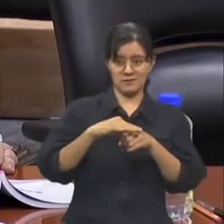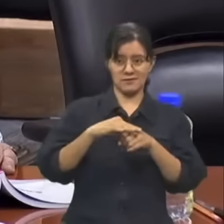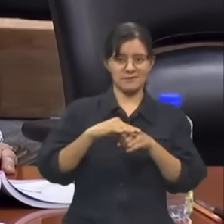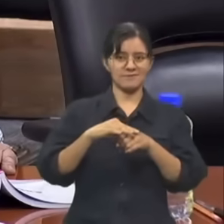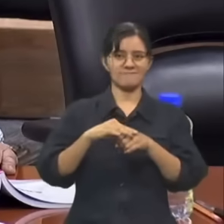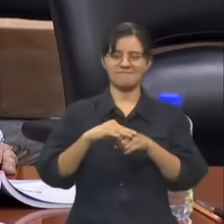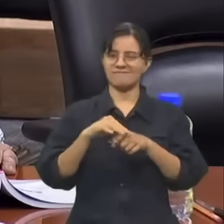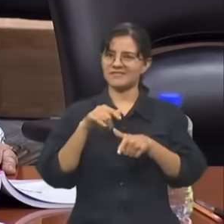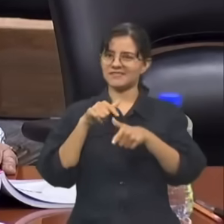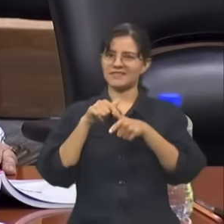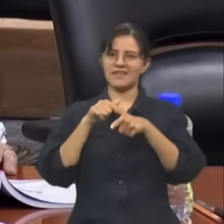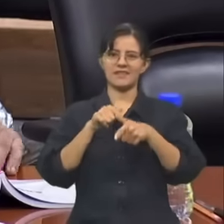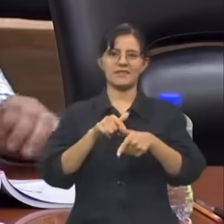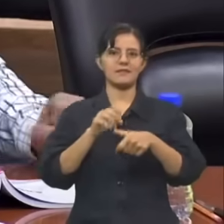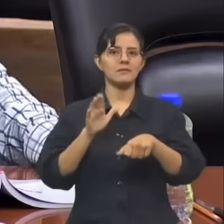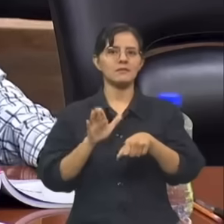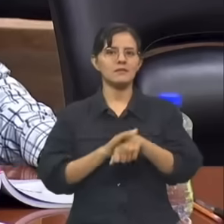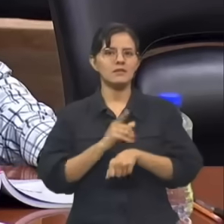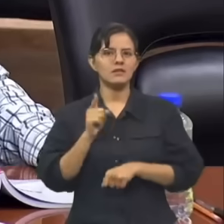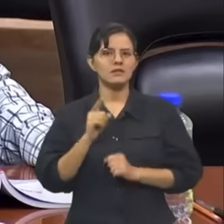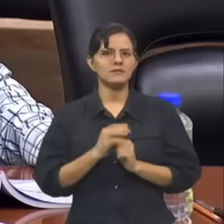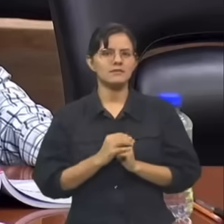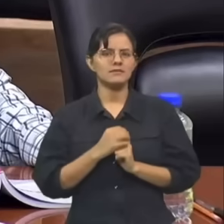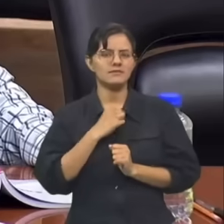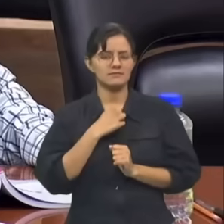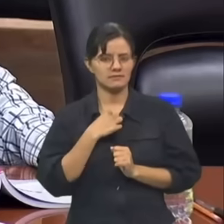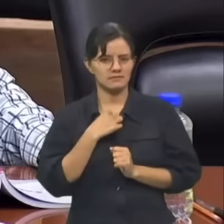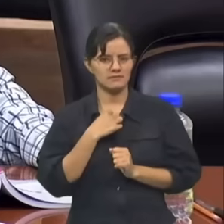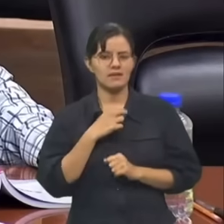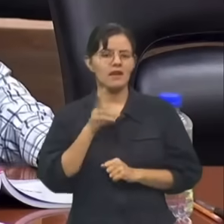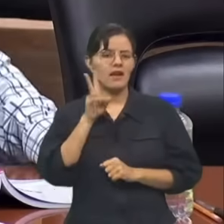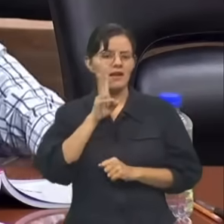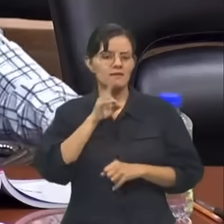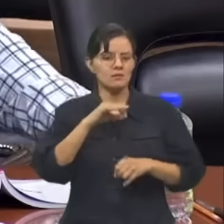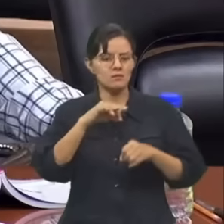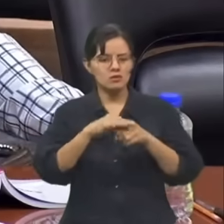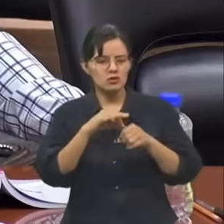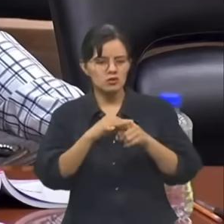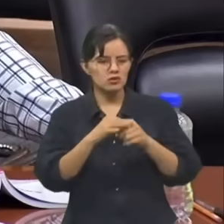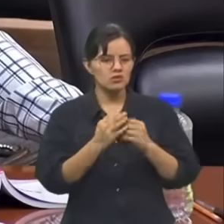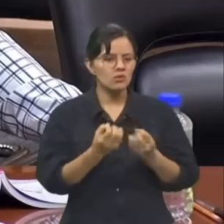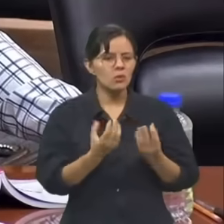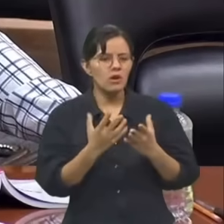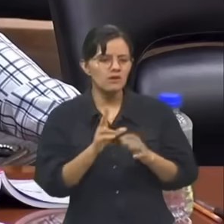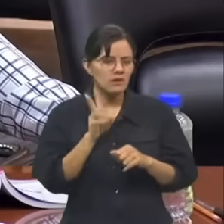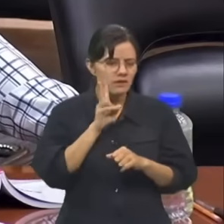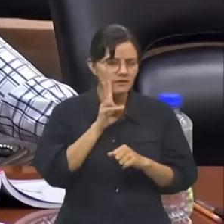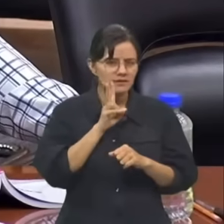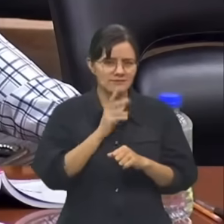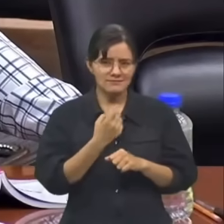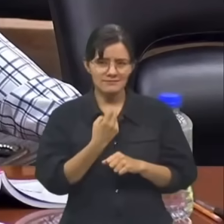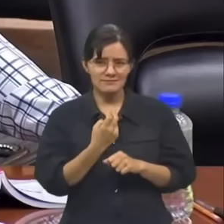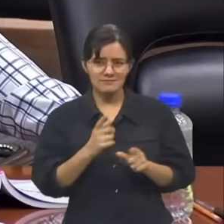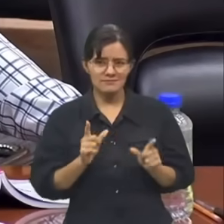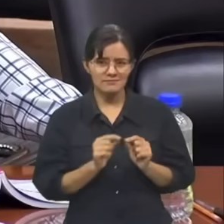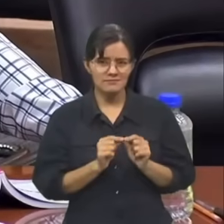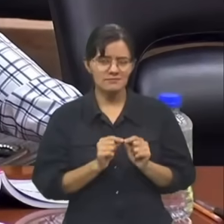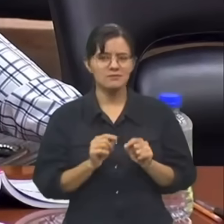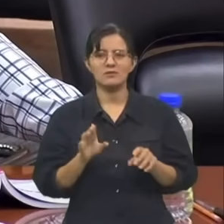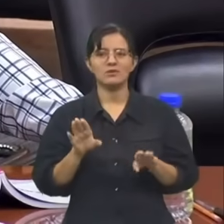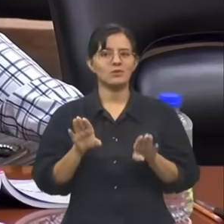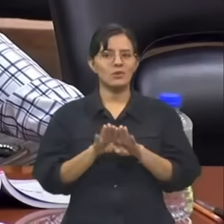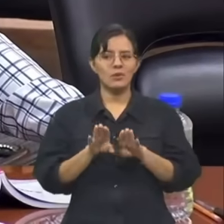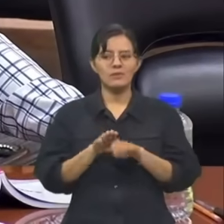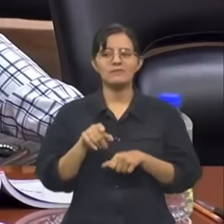no solo hay que preocuparnos cómo salen los votos de las urnas sino cómo entran los votos a